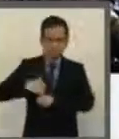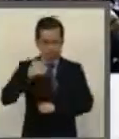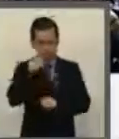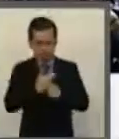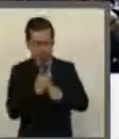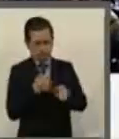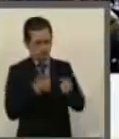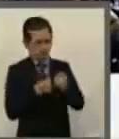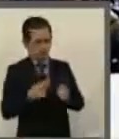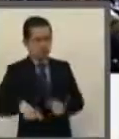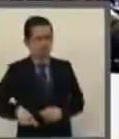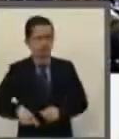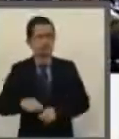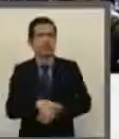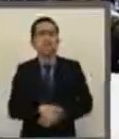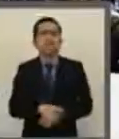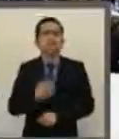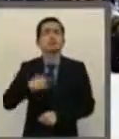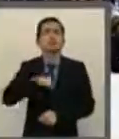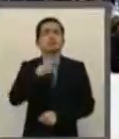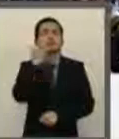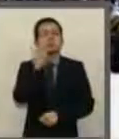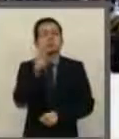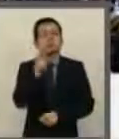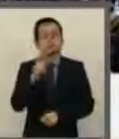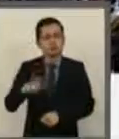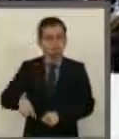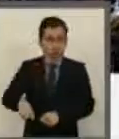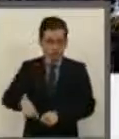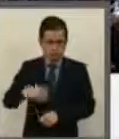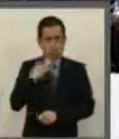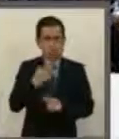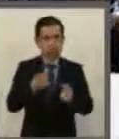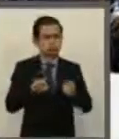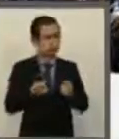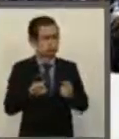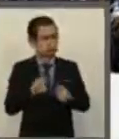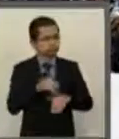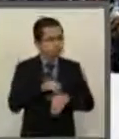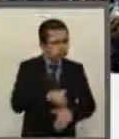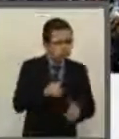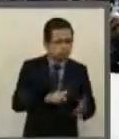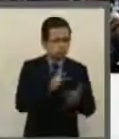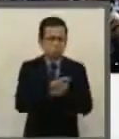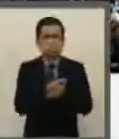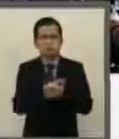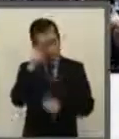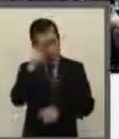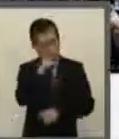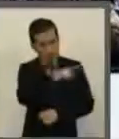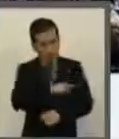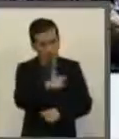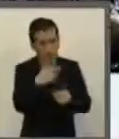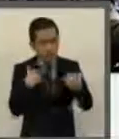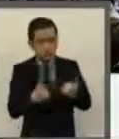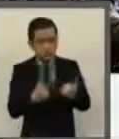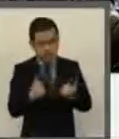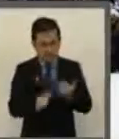Queremos un Estado de Derecho donde todos los servidores públicos tengan en claro que al margen de la ley nada,